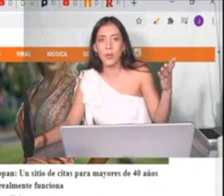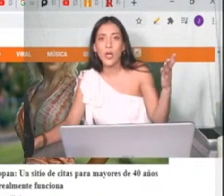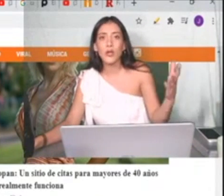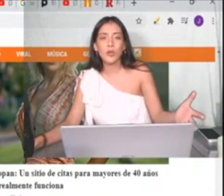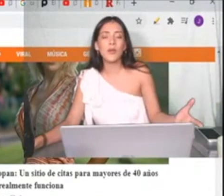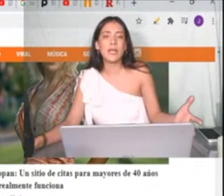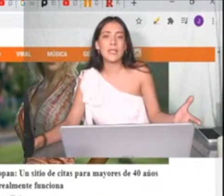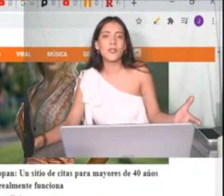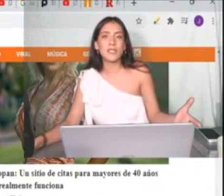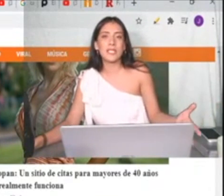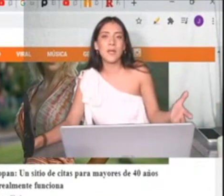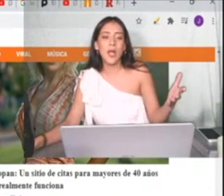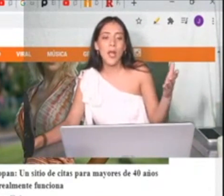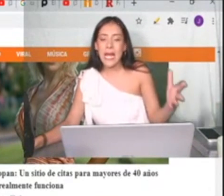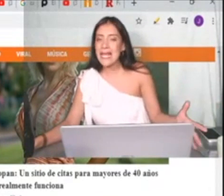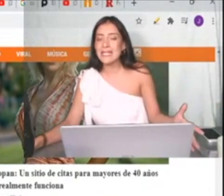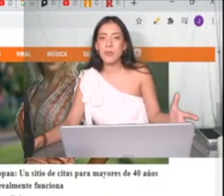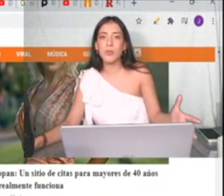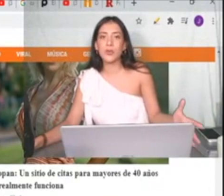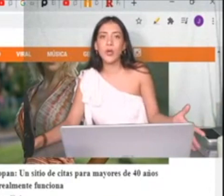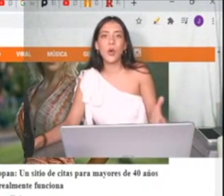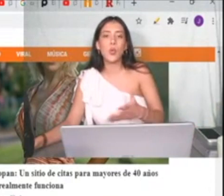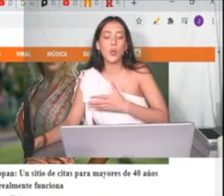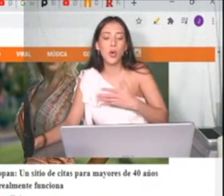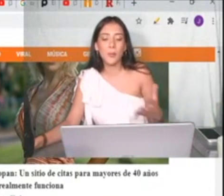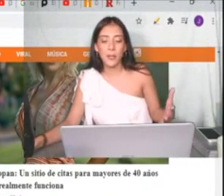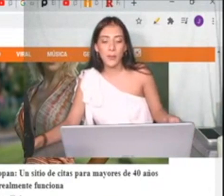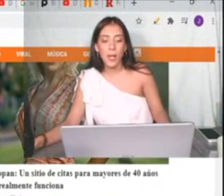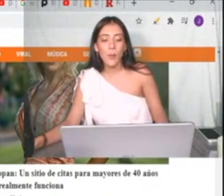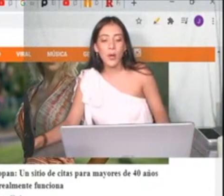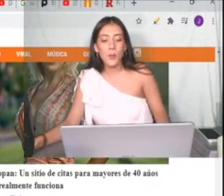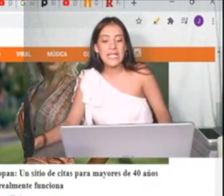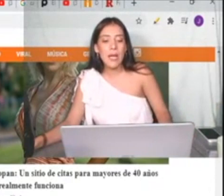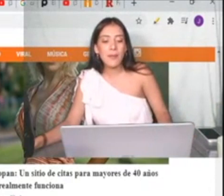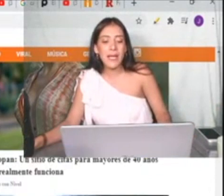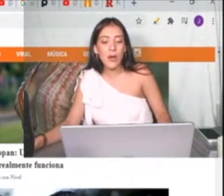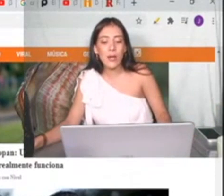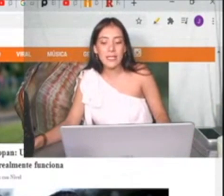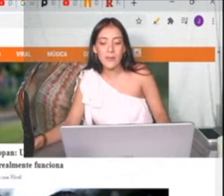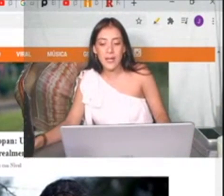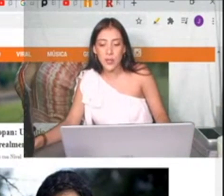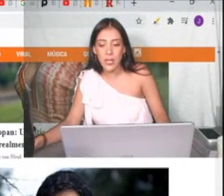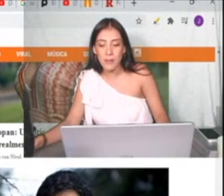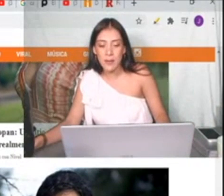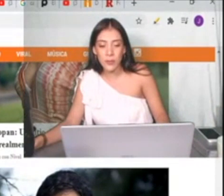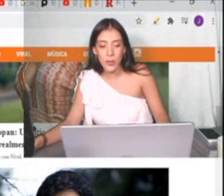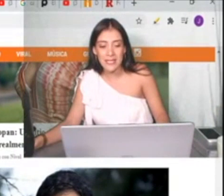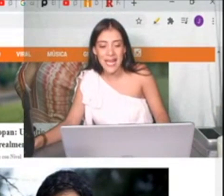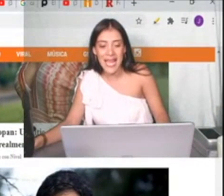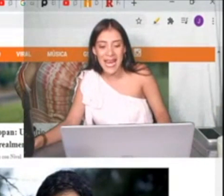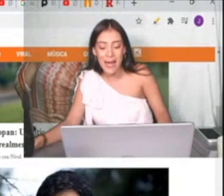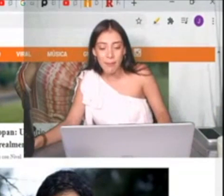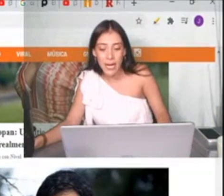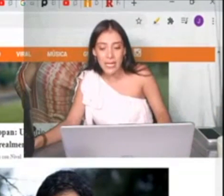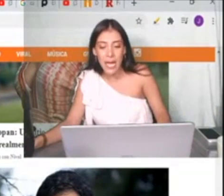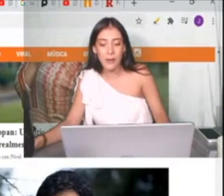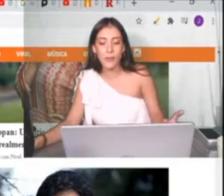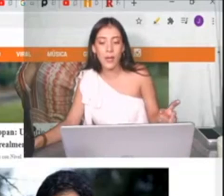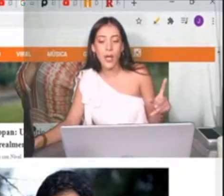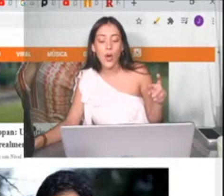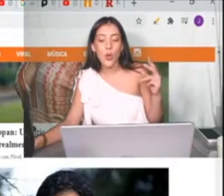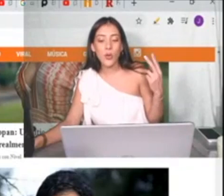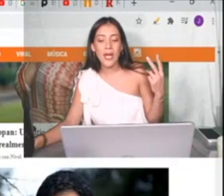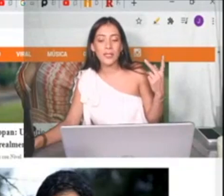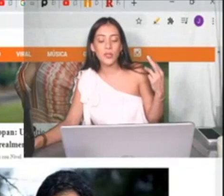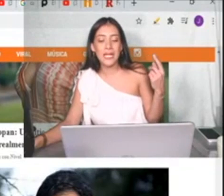porque cuando tuvieron que hacer las cosas bien, les importó un comino. Bueno, pues ya les había platicado que este fraccionamiento está en la playa y